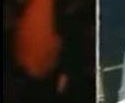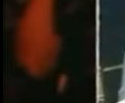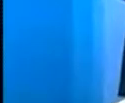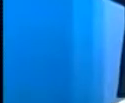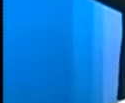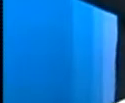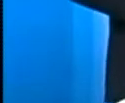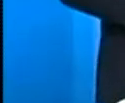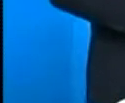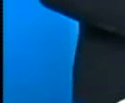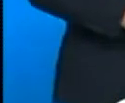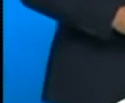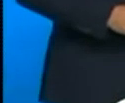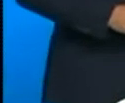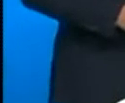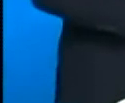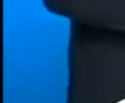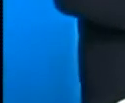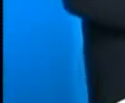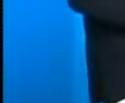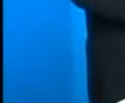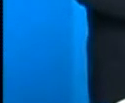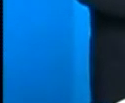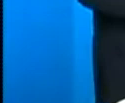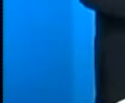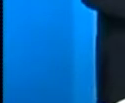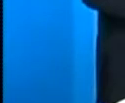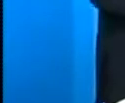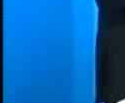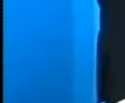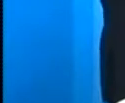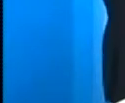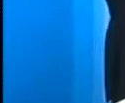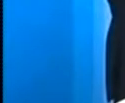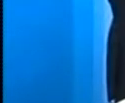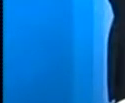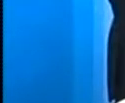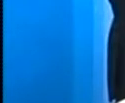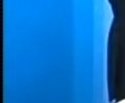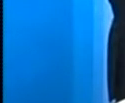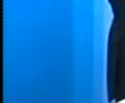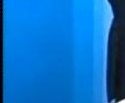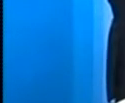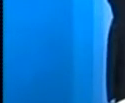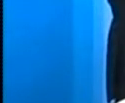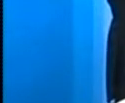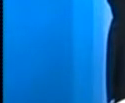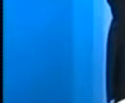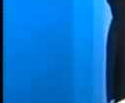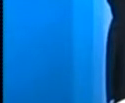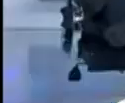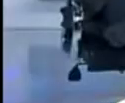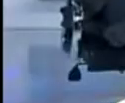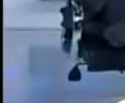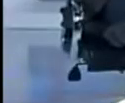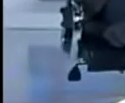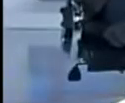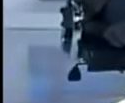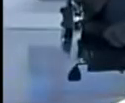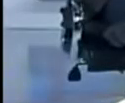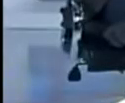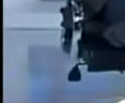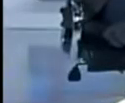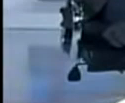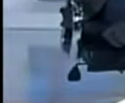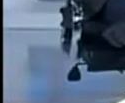esa inauguración que hizo de una muestra de arte. Así que él la nata no se va a vivir solo. Él no fue a la inauguración de la muestra de arte.